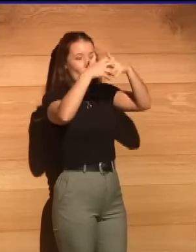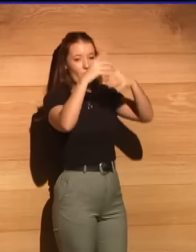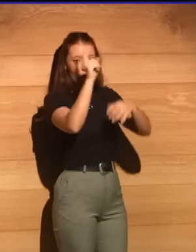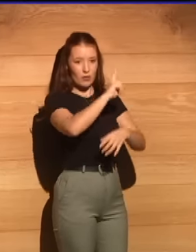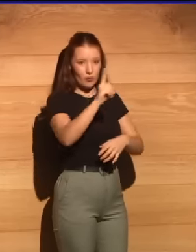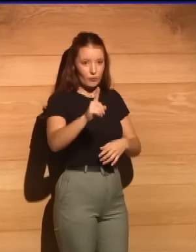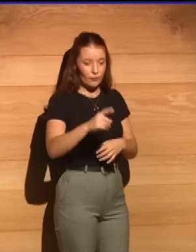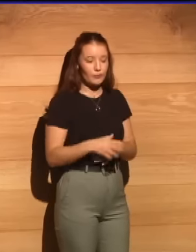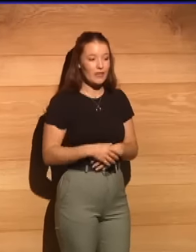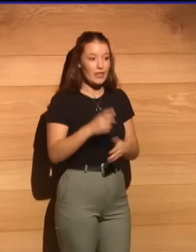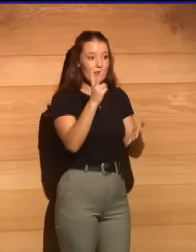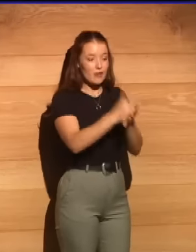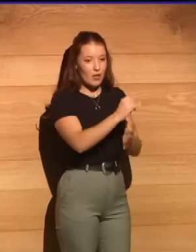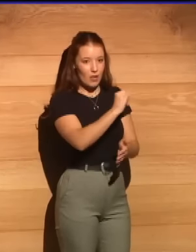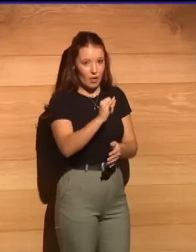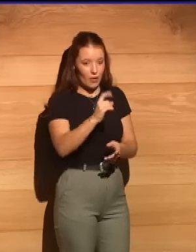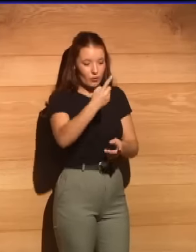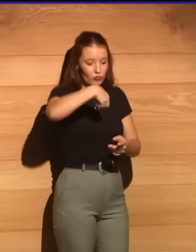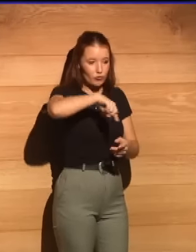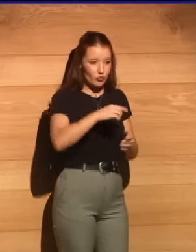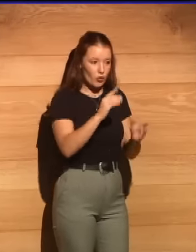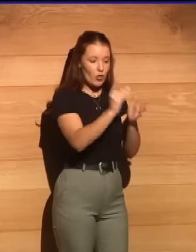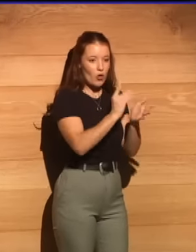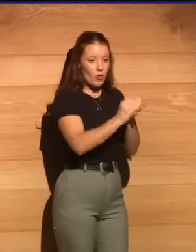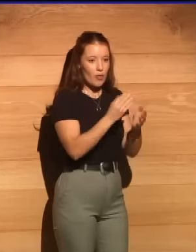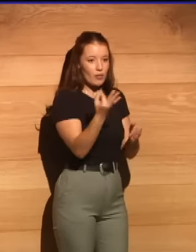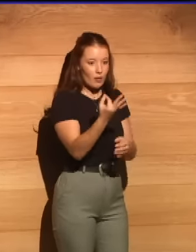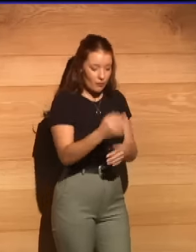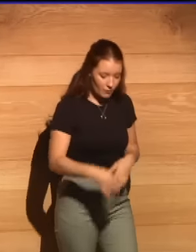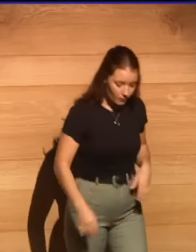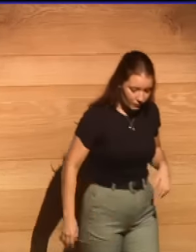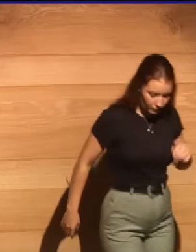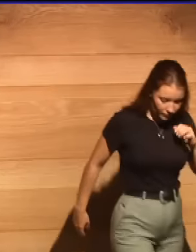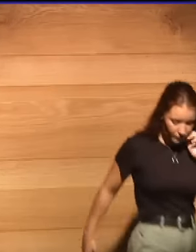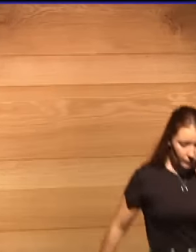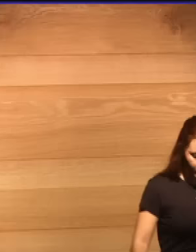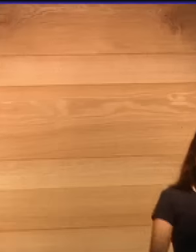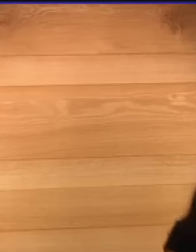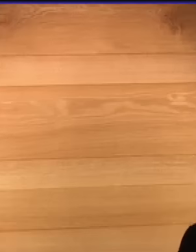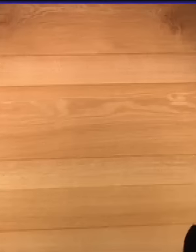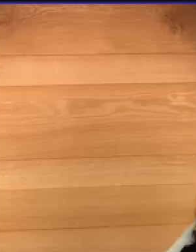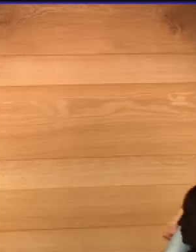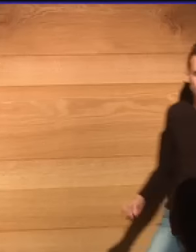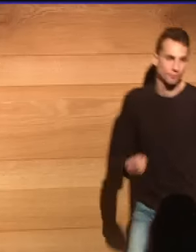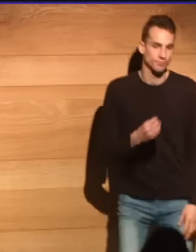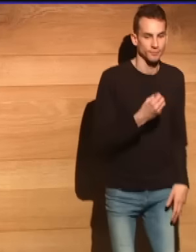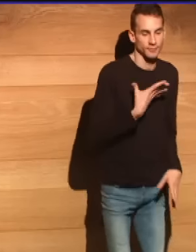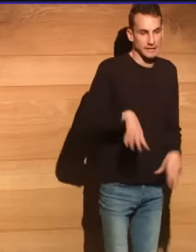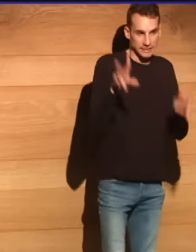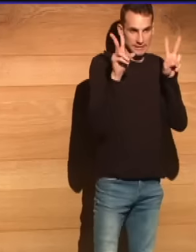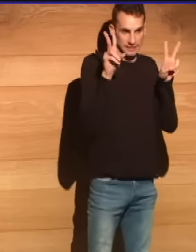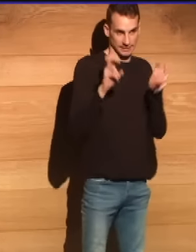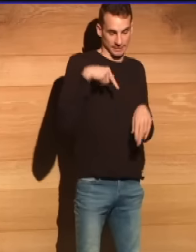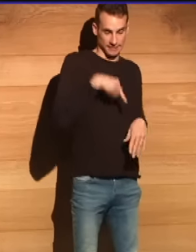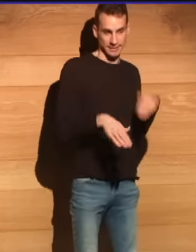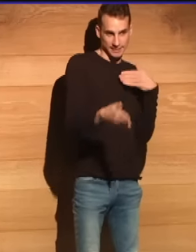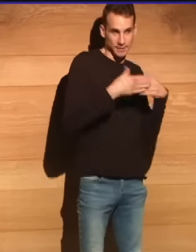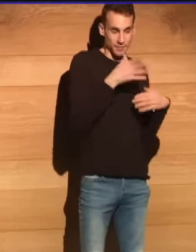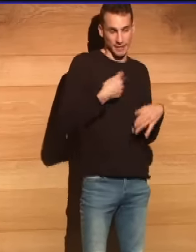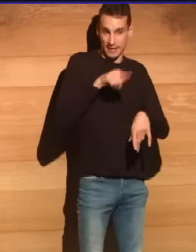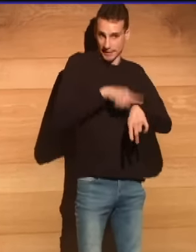cómo resolverlo y que va a ser también una prioridad para los próximos 3 años. Bueno, pues para cerrar este capítulo, porque ya nos vamos quedando